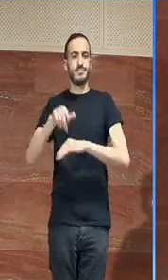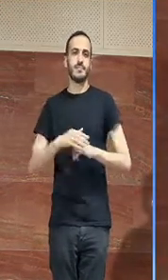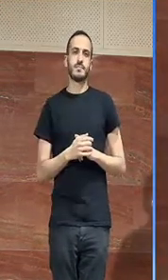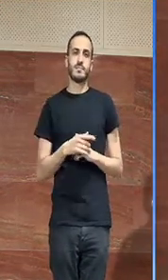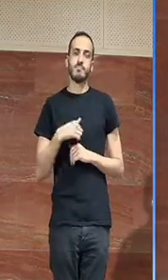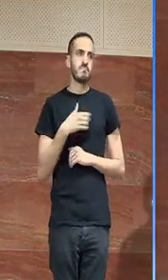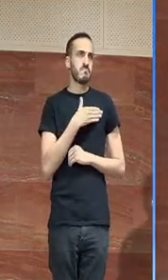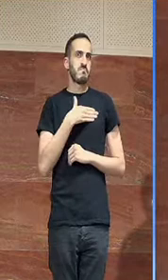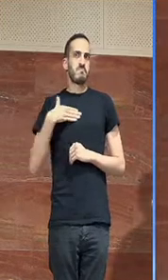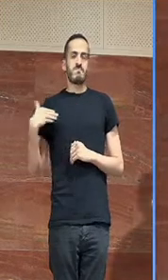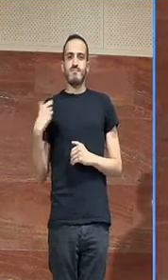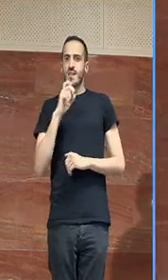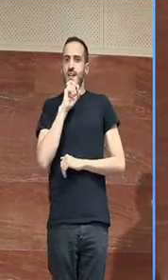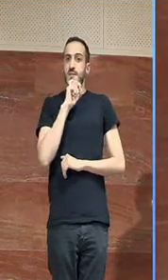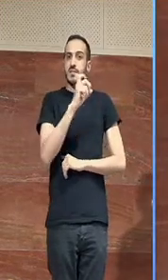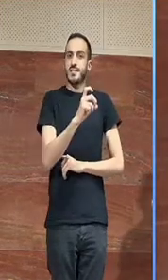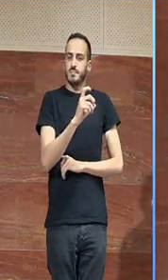Quiero avisaros de que